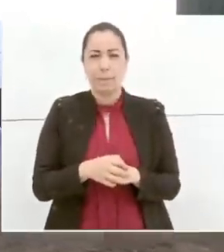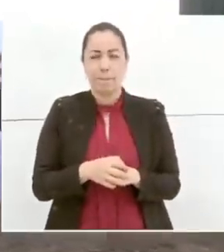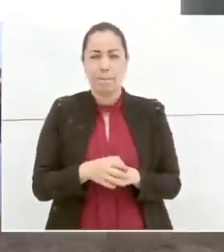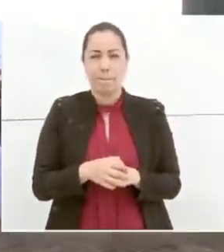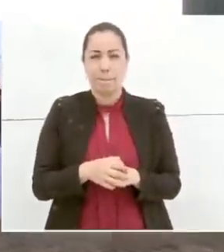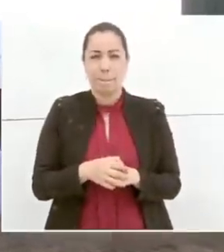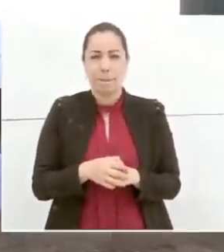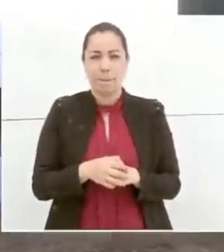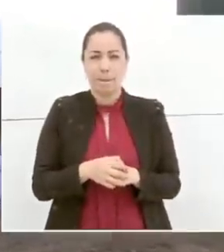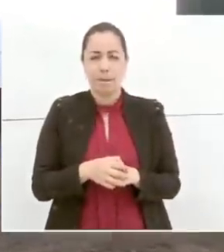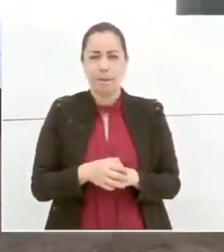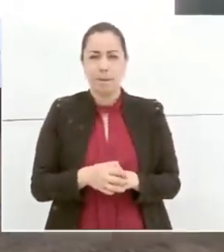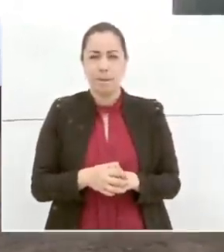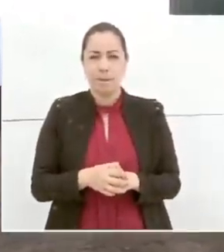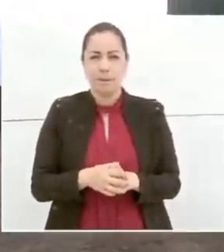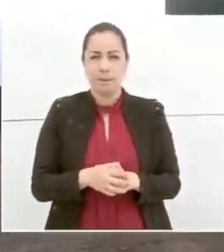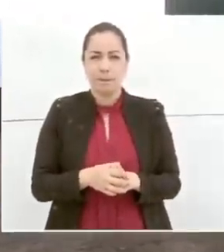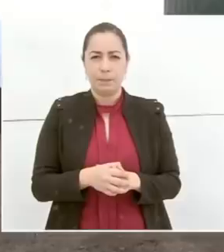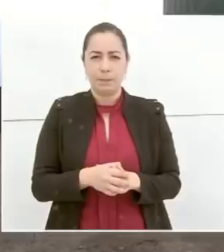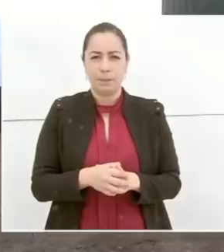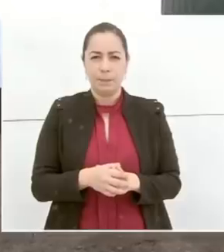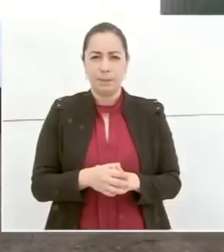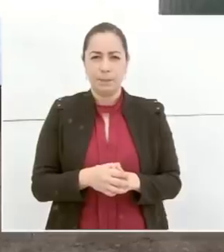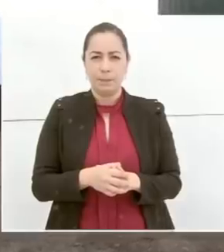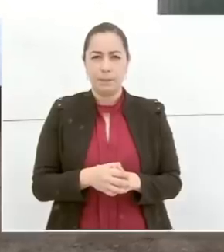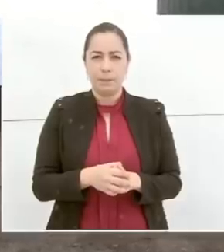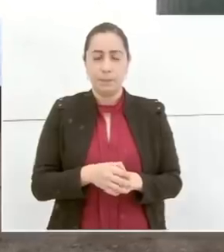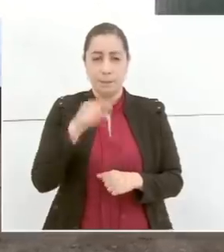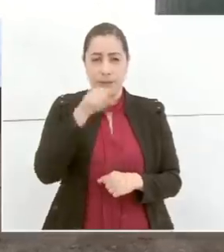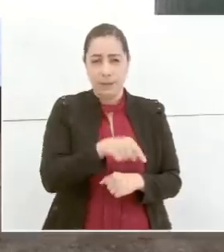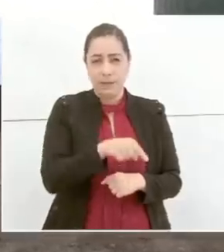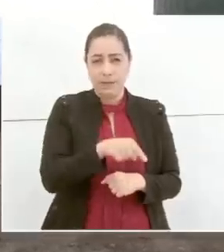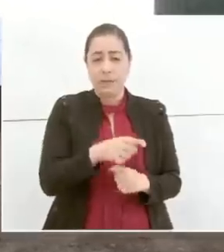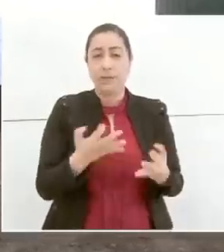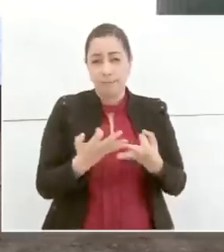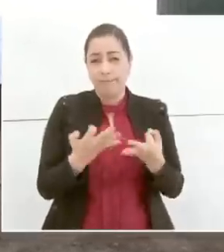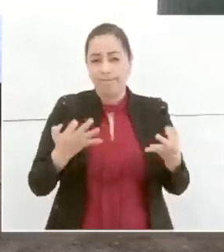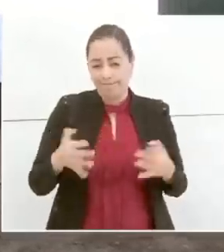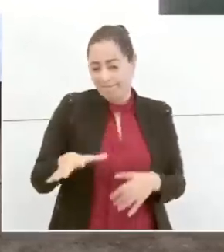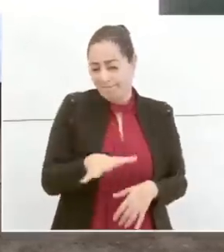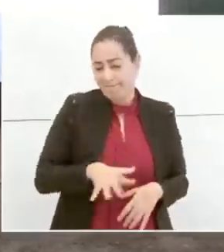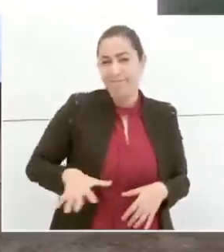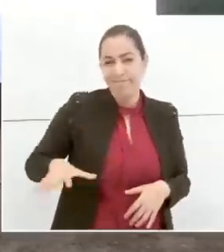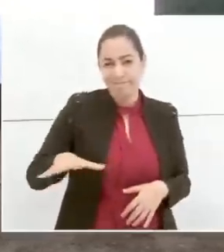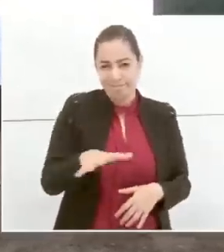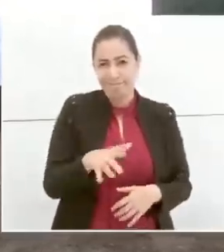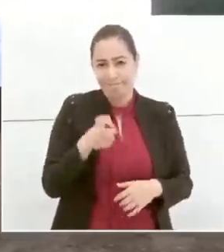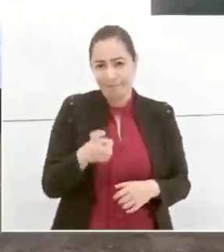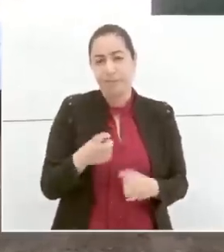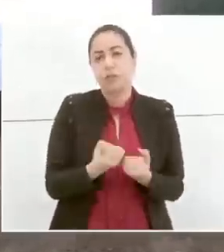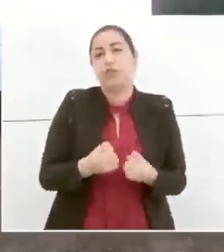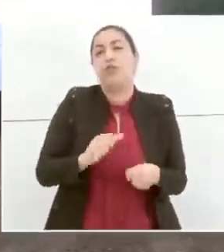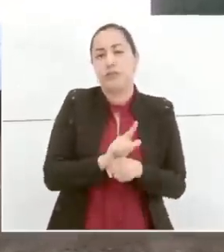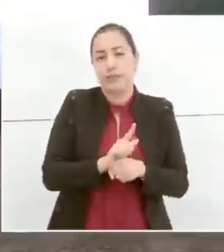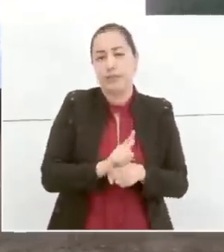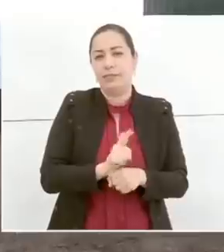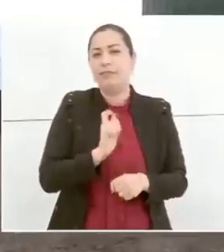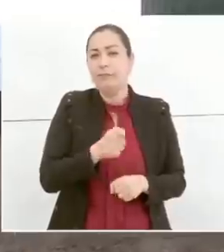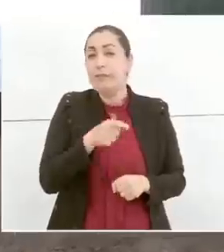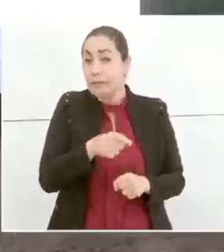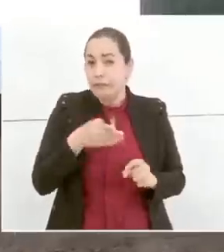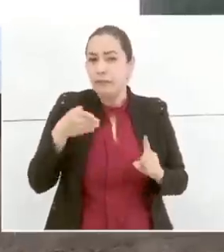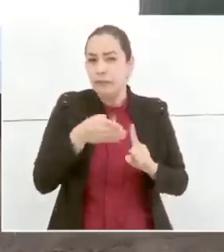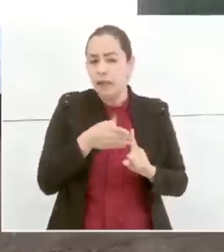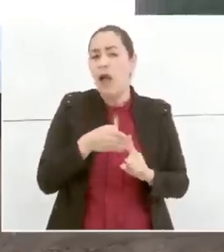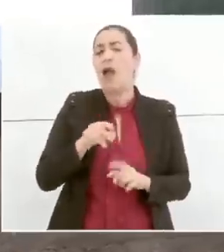que es un terreno que, por ejemplo, no podríamos decir vamos a minorizar, estamos en un parque, algo de interés social, sí, eso es el punto. Sí, pero a eso me